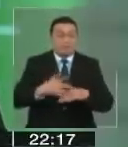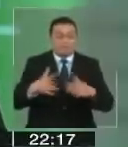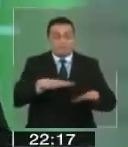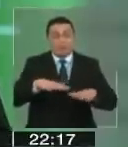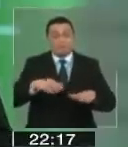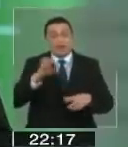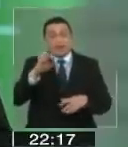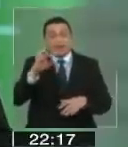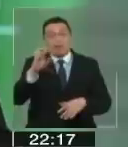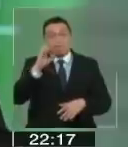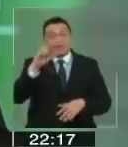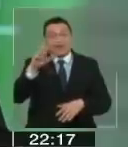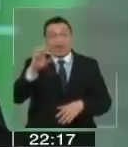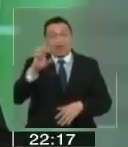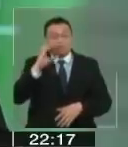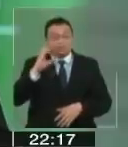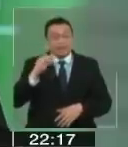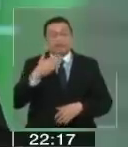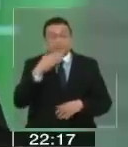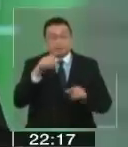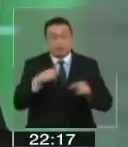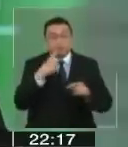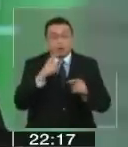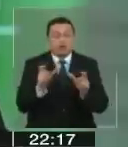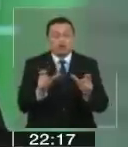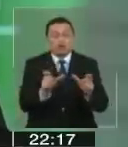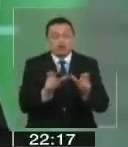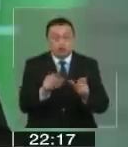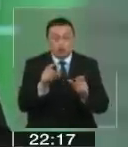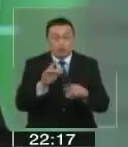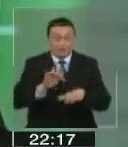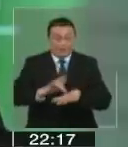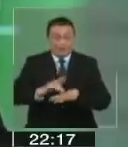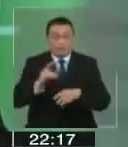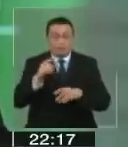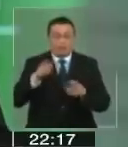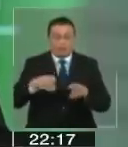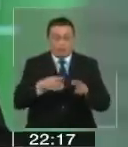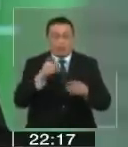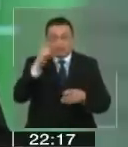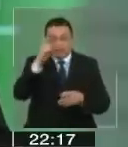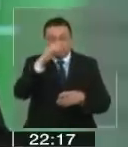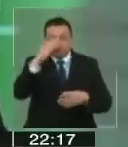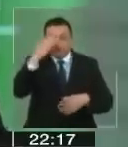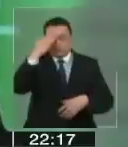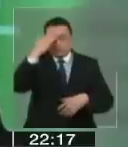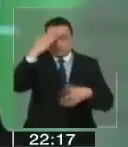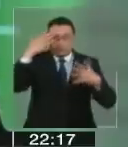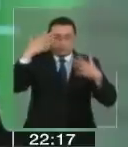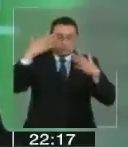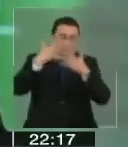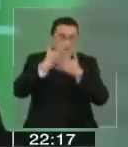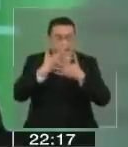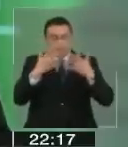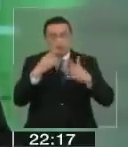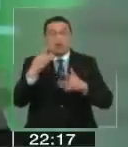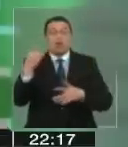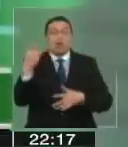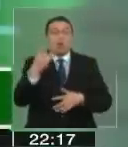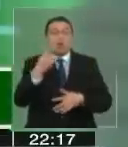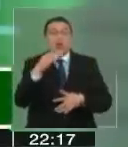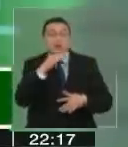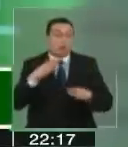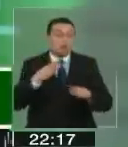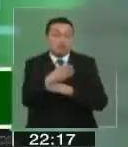mayoría, llegar a un control de las crisis es un camino súper difícil, estresante, donde tienes que partir la urgencia